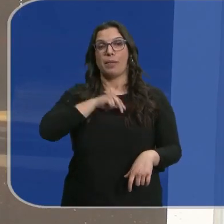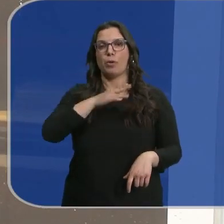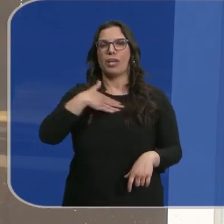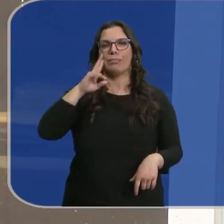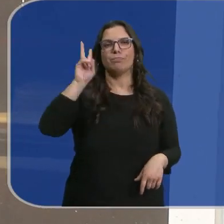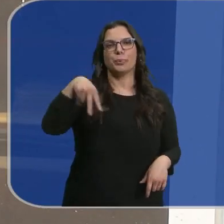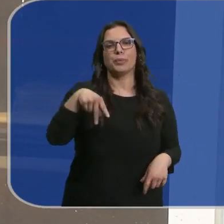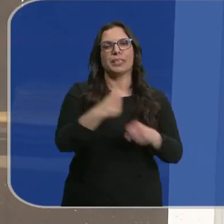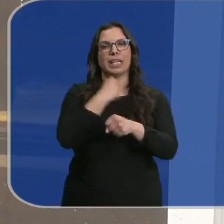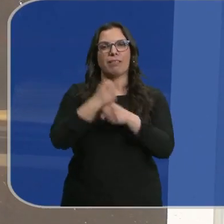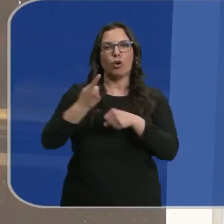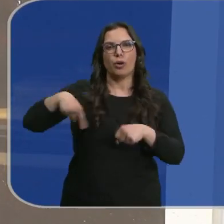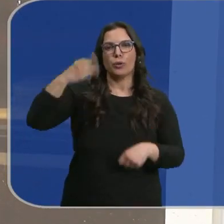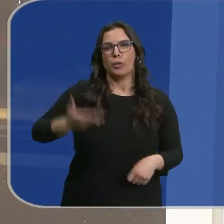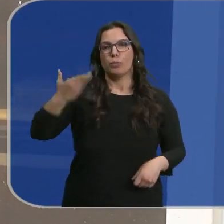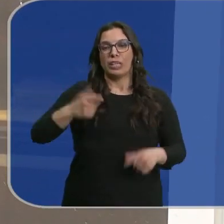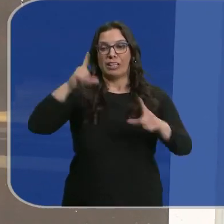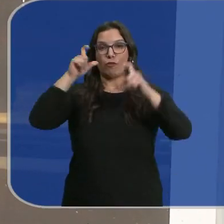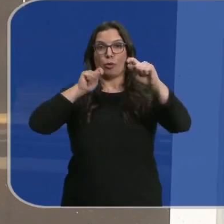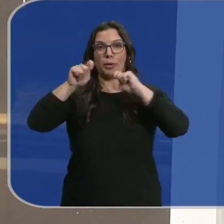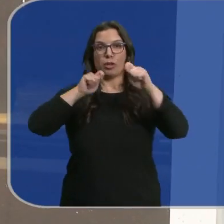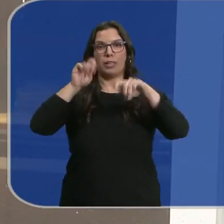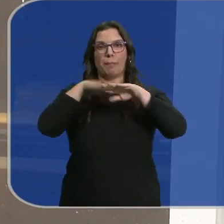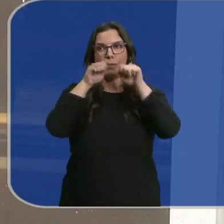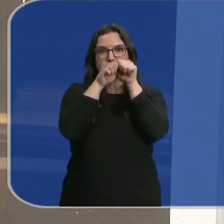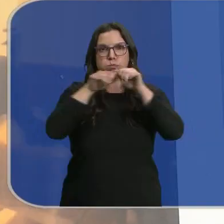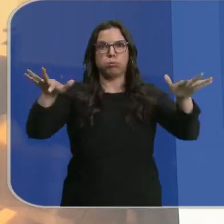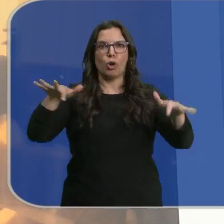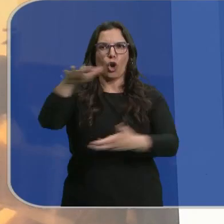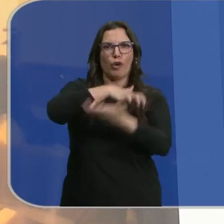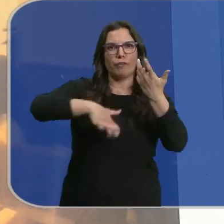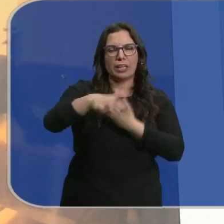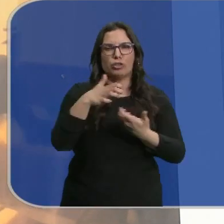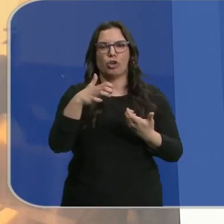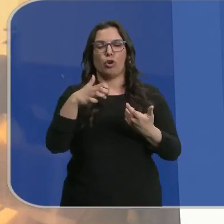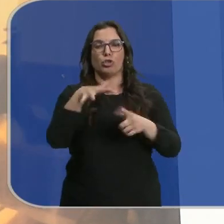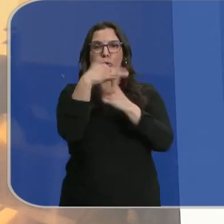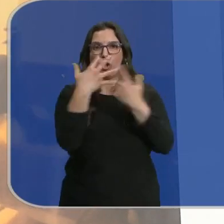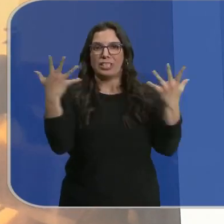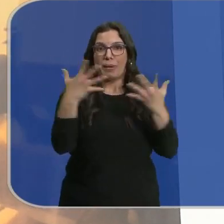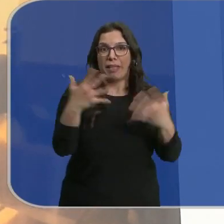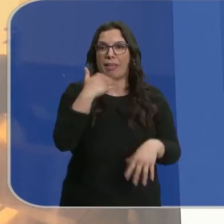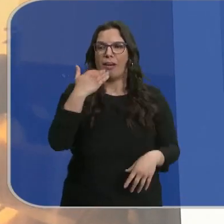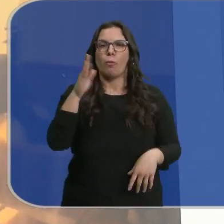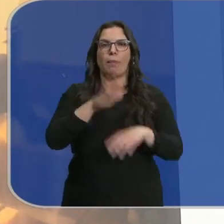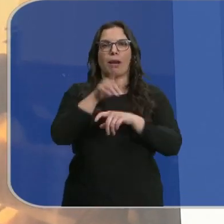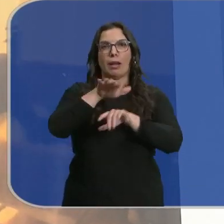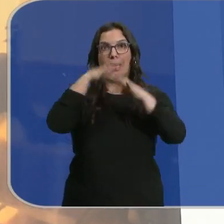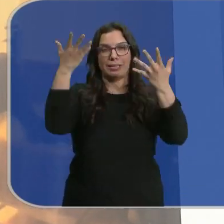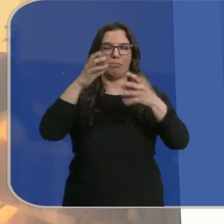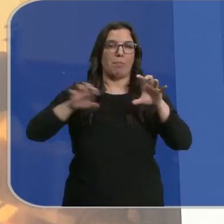quiere reconocer la labor clave de los fotoperiodistas para hacer visibles los conflictos y las emergencias humanitarias en el mundo.